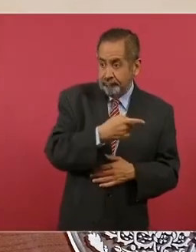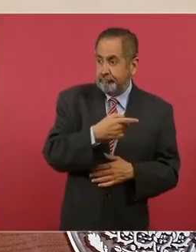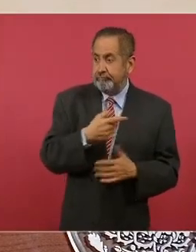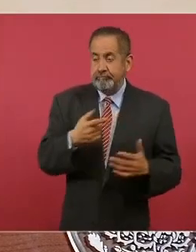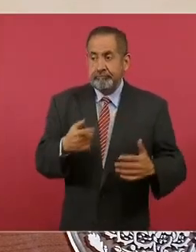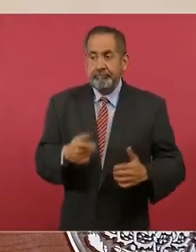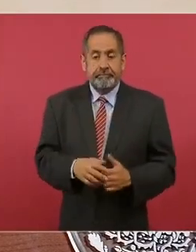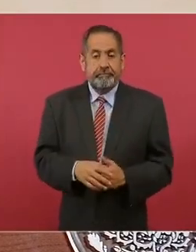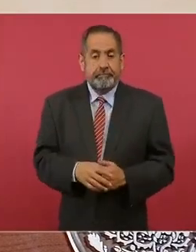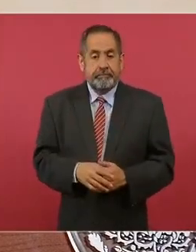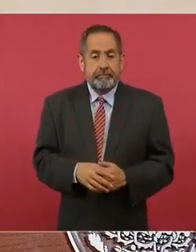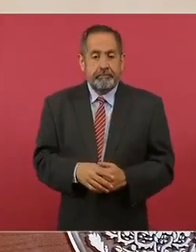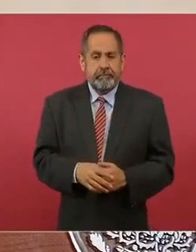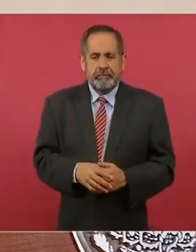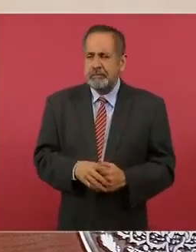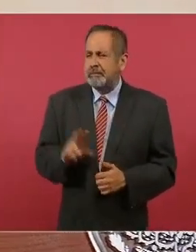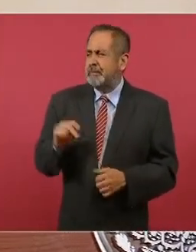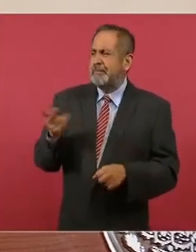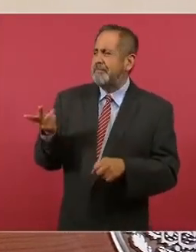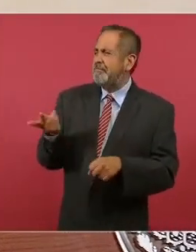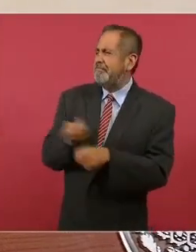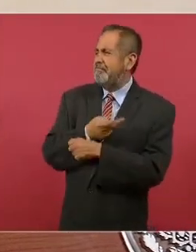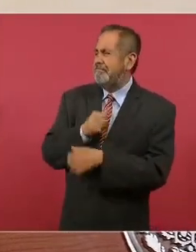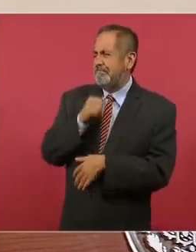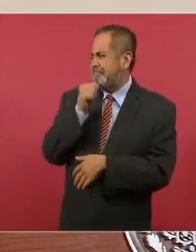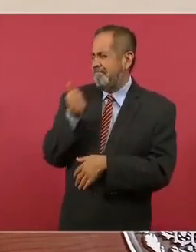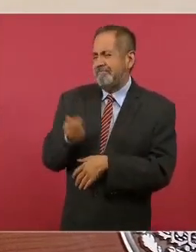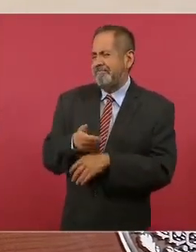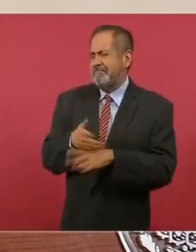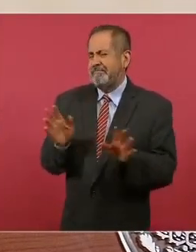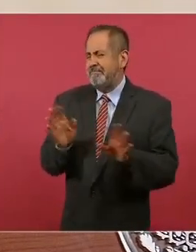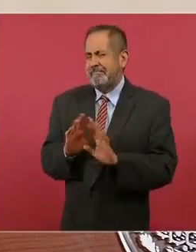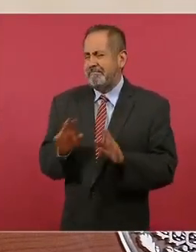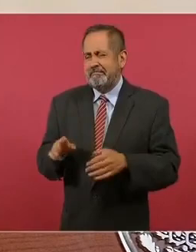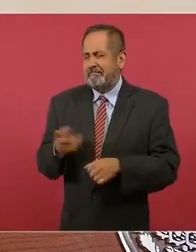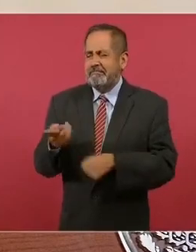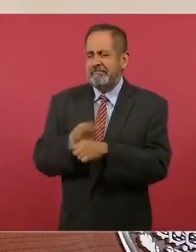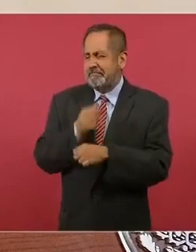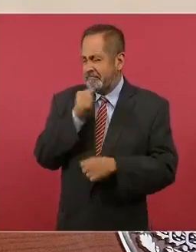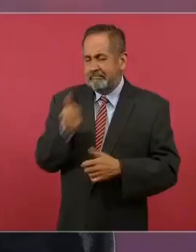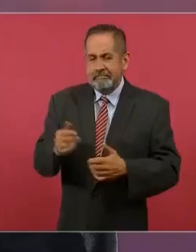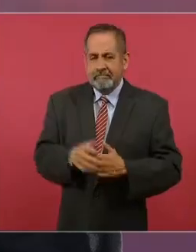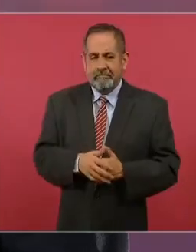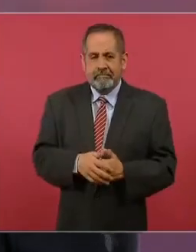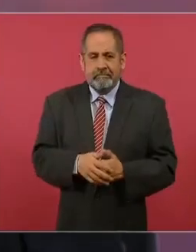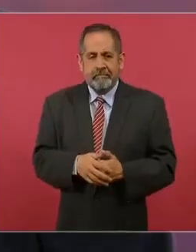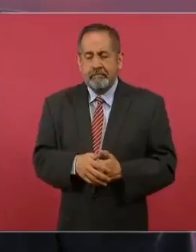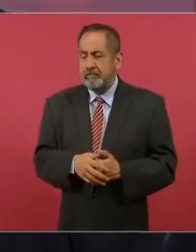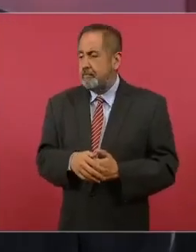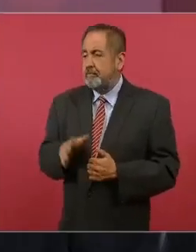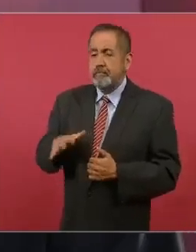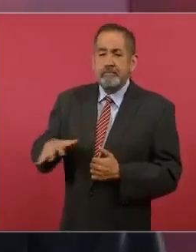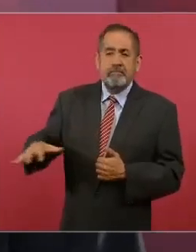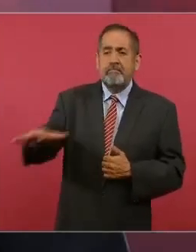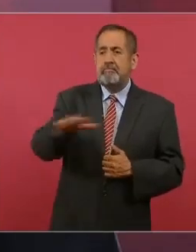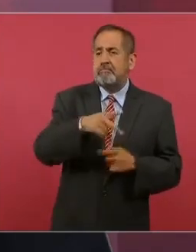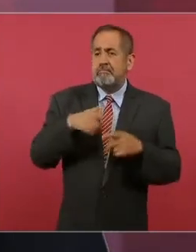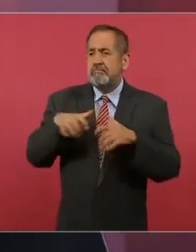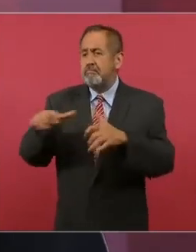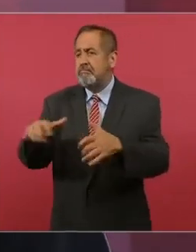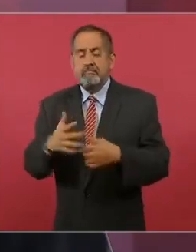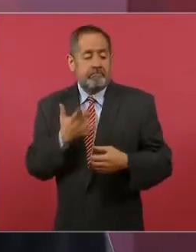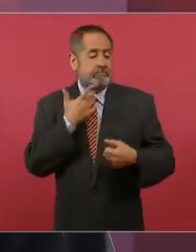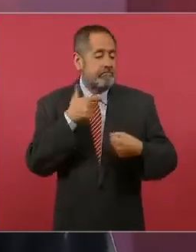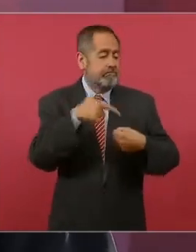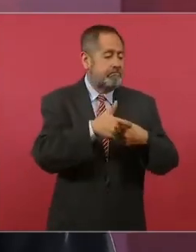que no afectaba a la gente, al pueblo de México, si aumentaba